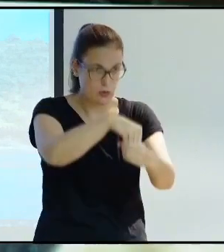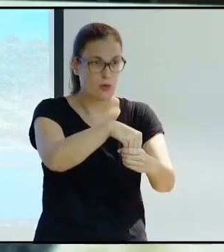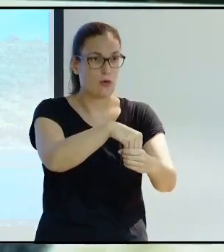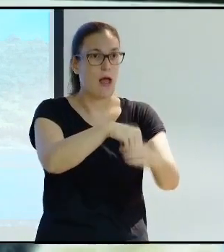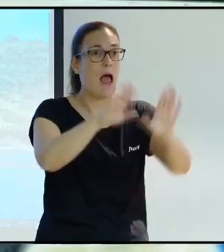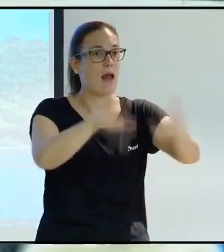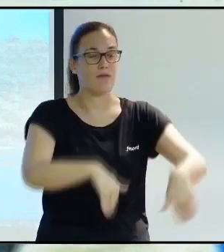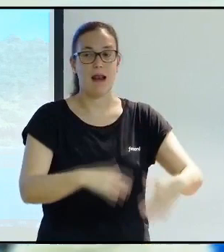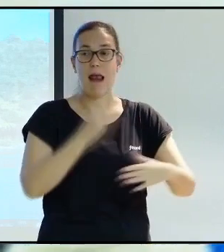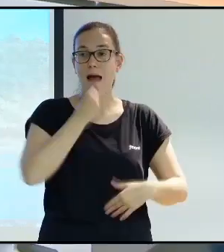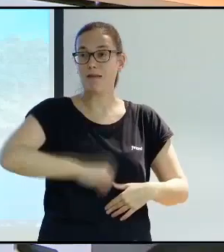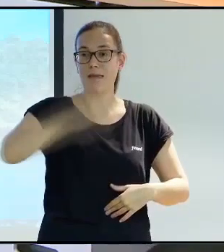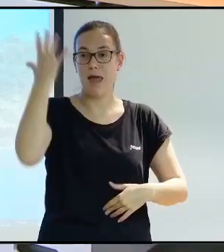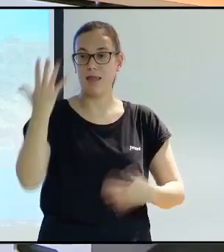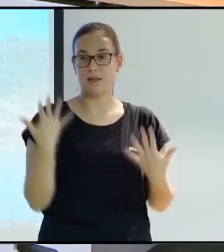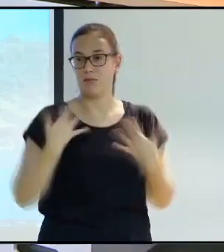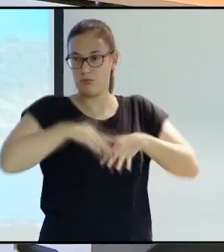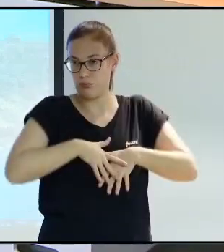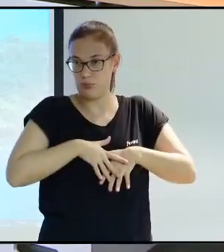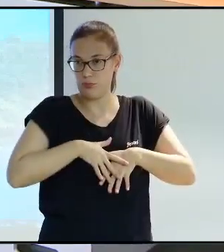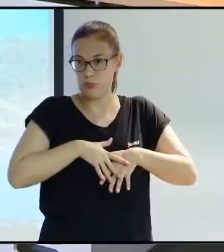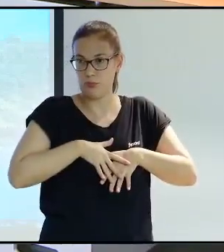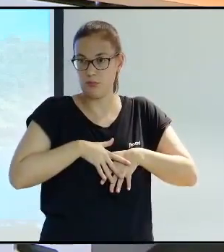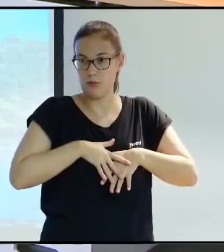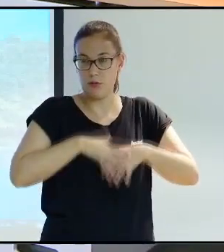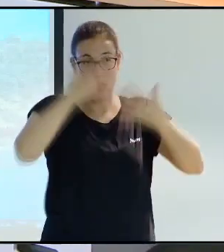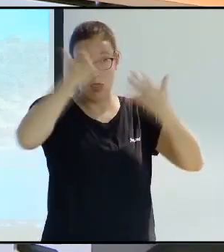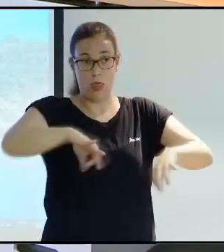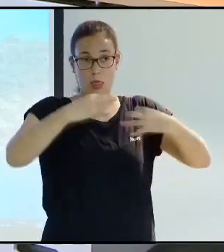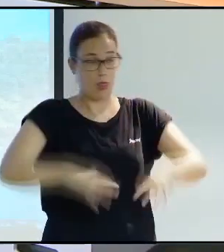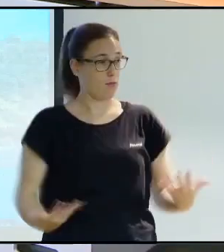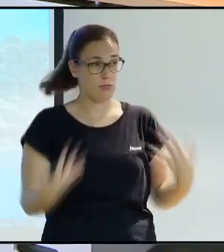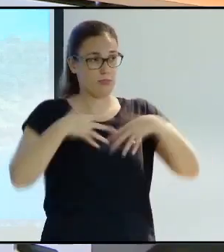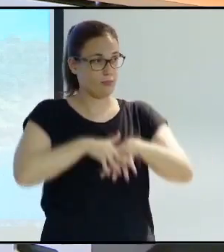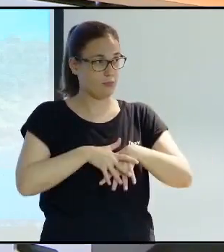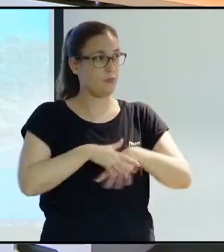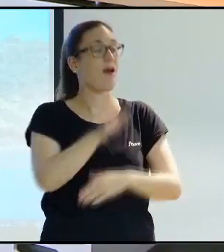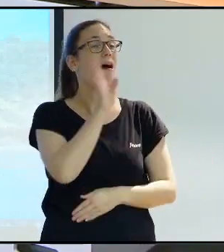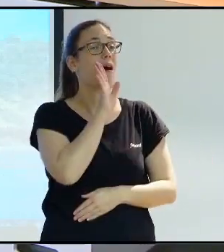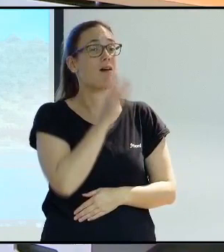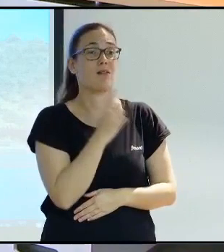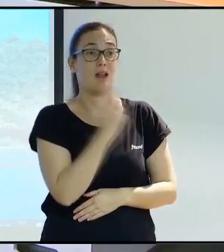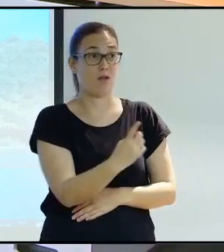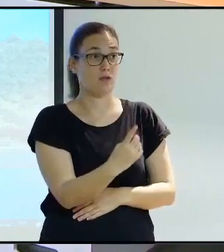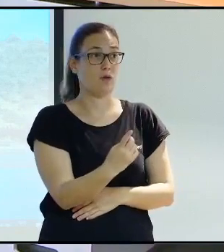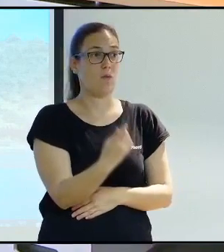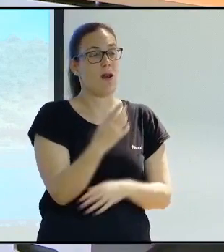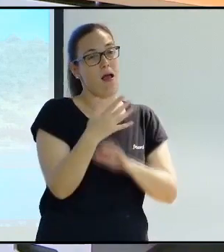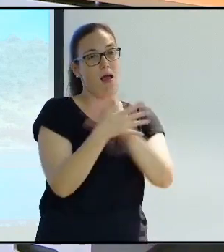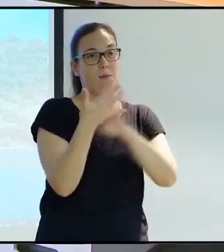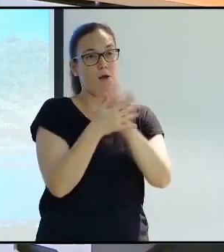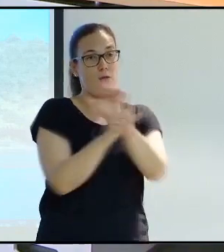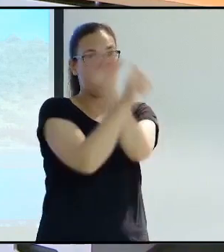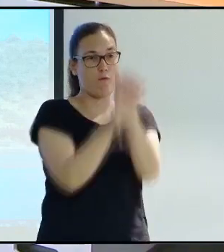las habilidades necesarias. Como ya se ha dicho mucho esto antes, para decirlo de otra manera, aunque